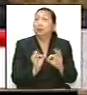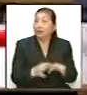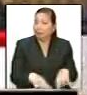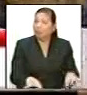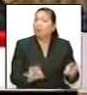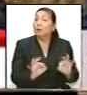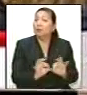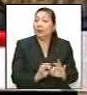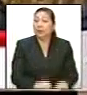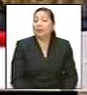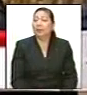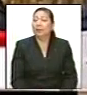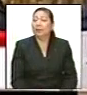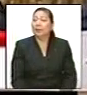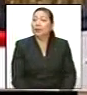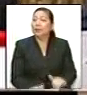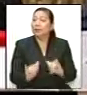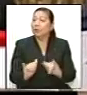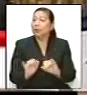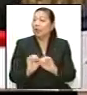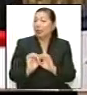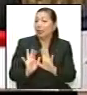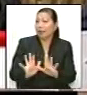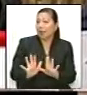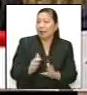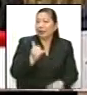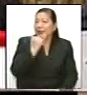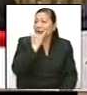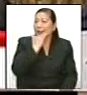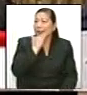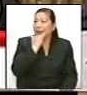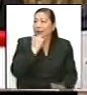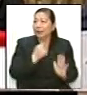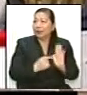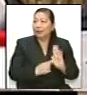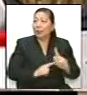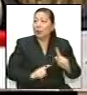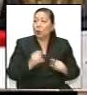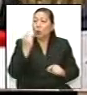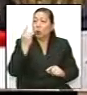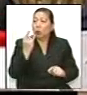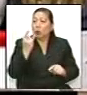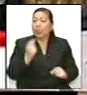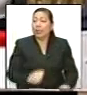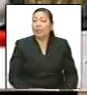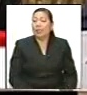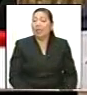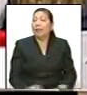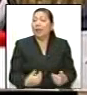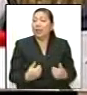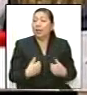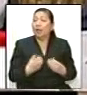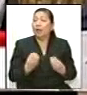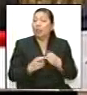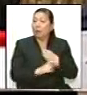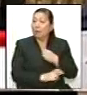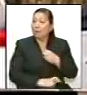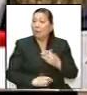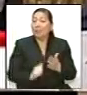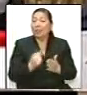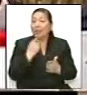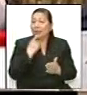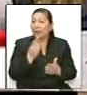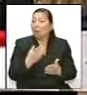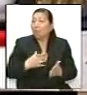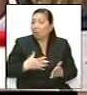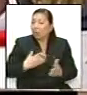también, señor presidente, que dejemos en claro que es un error presentar algunas urgencias que efectivamente tenemos como nación y decir que